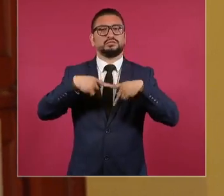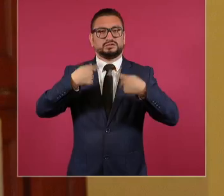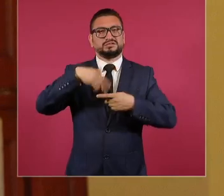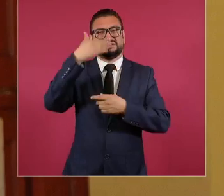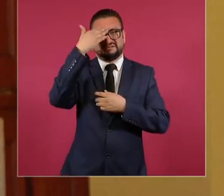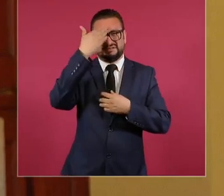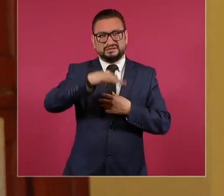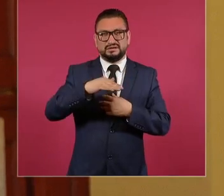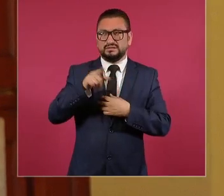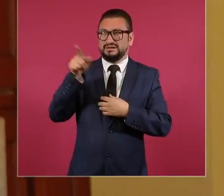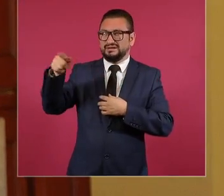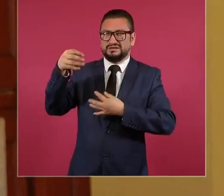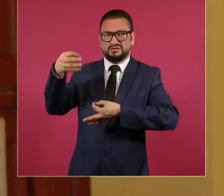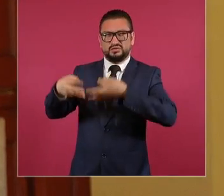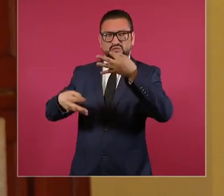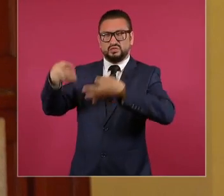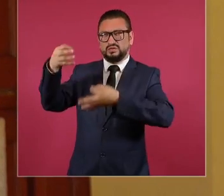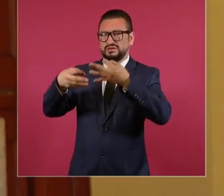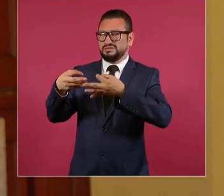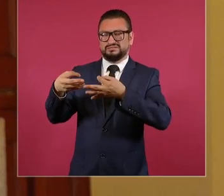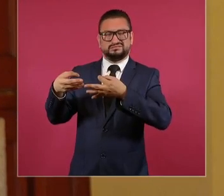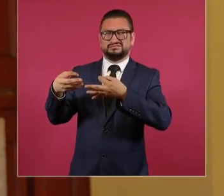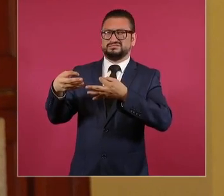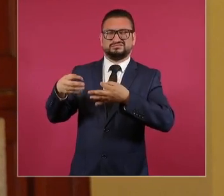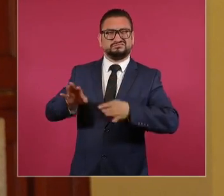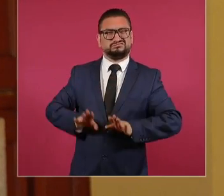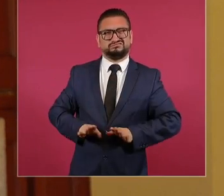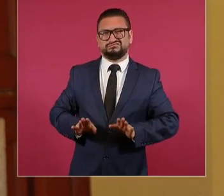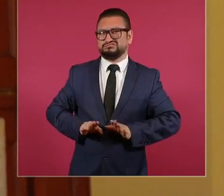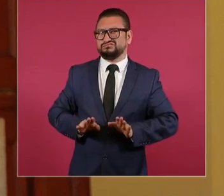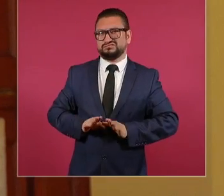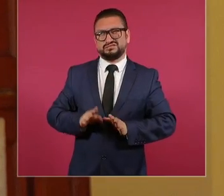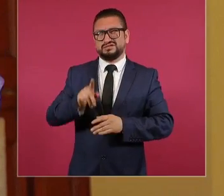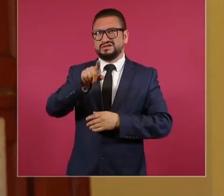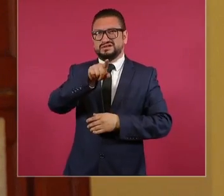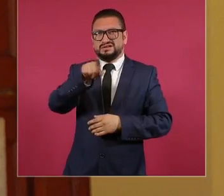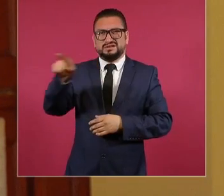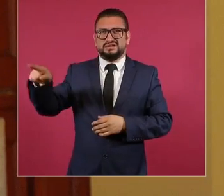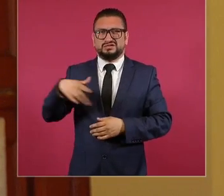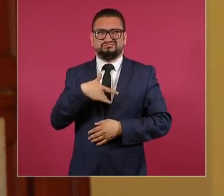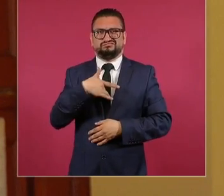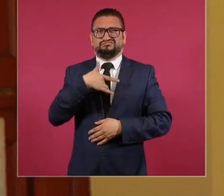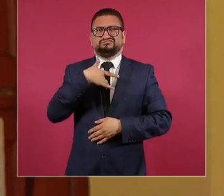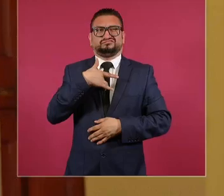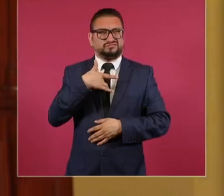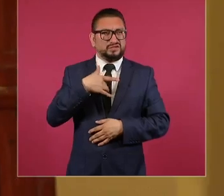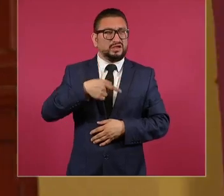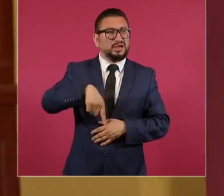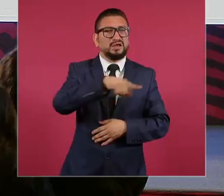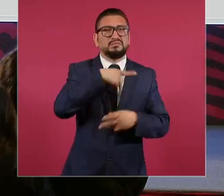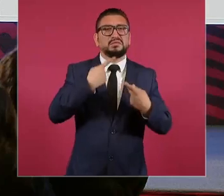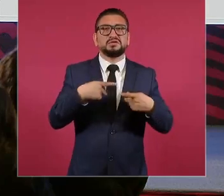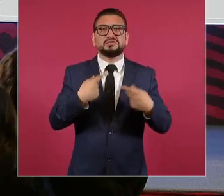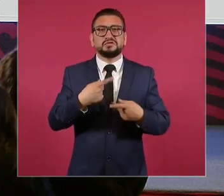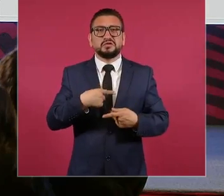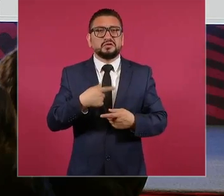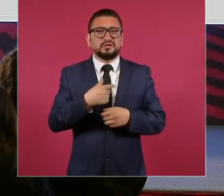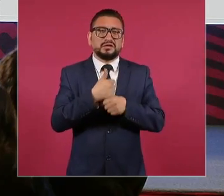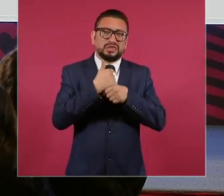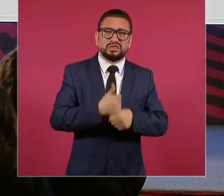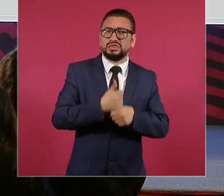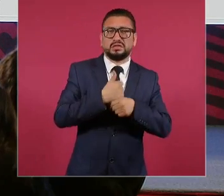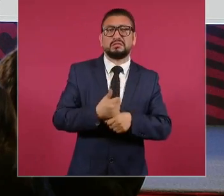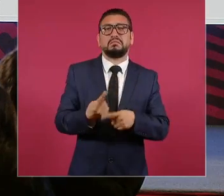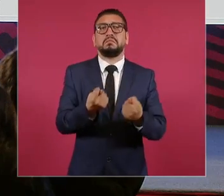qué clase de jueces tenemos que no tienen a veces consideración de las víctimas. Este